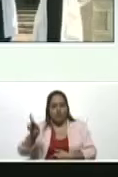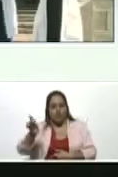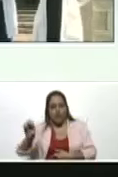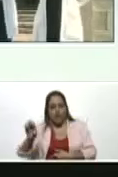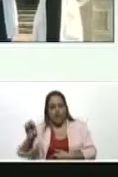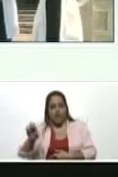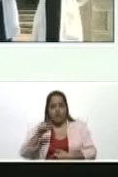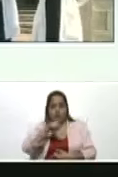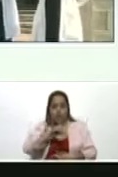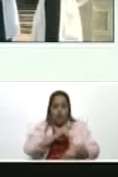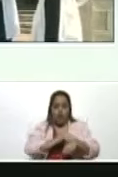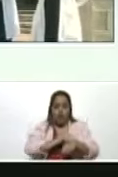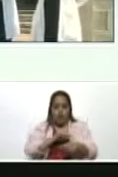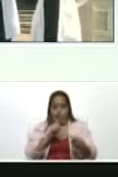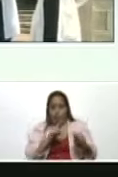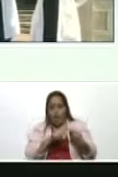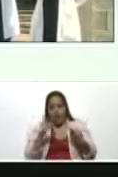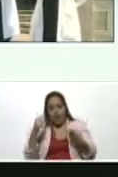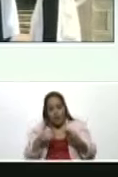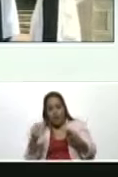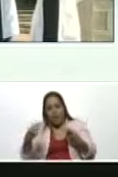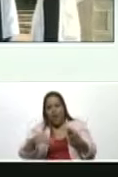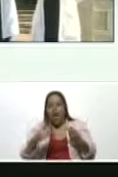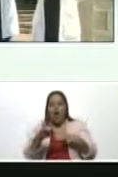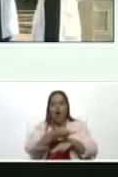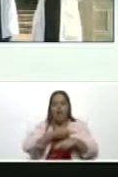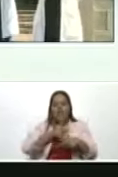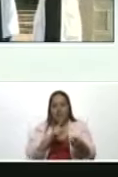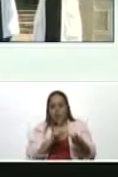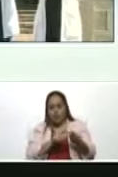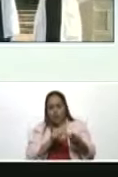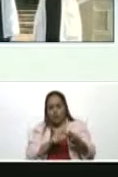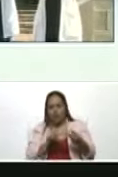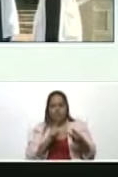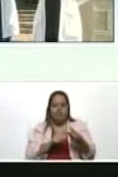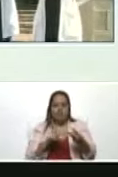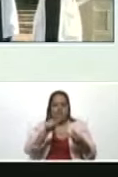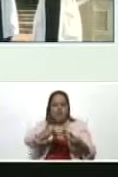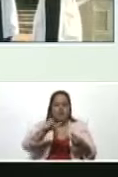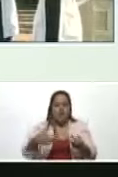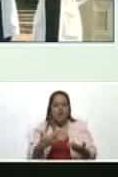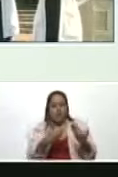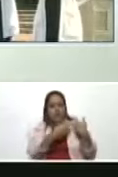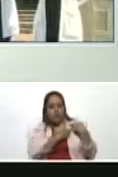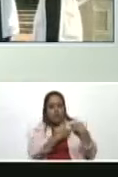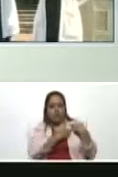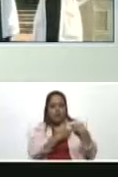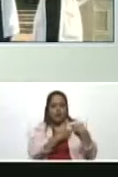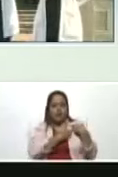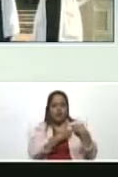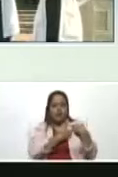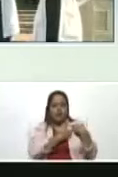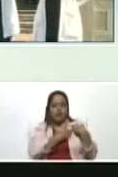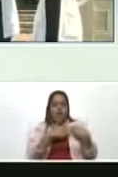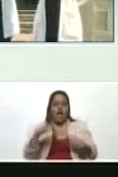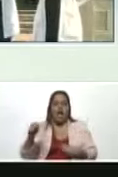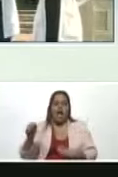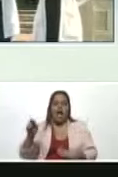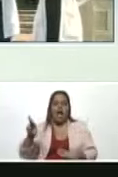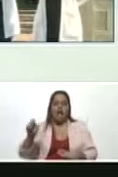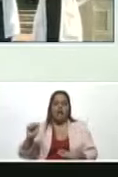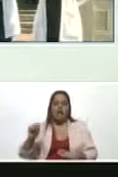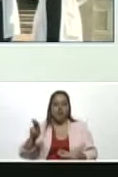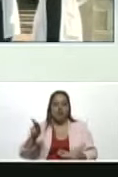el gobernador Primitivo y con las autoridades de Araure